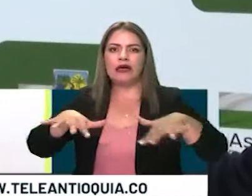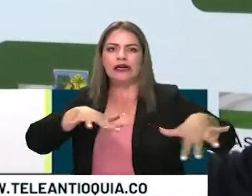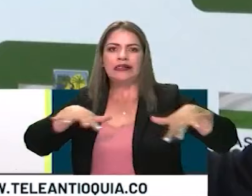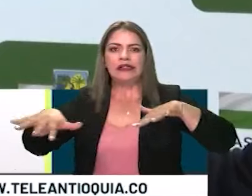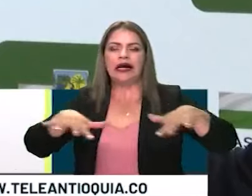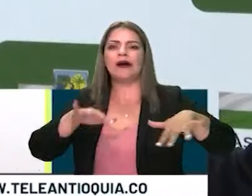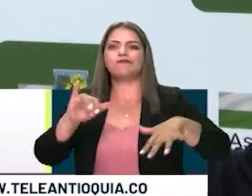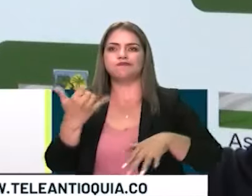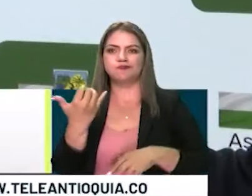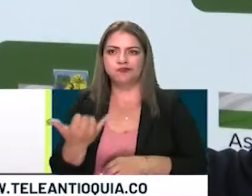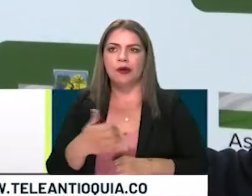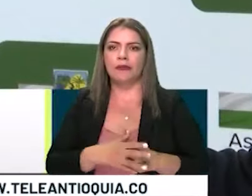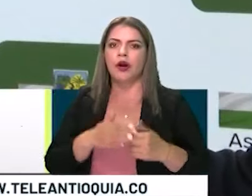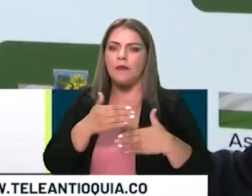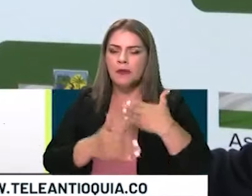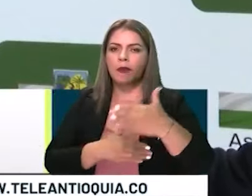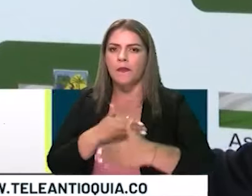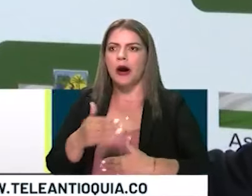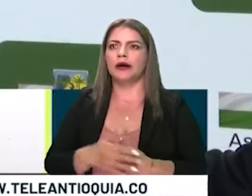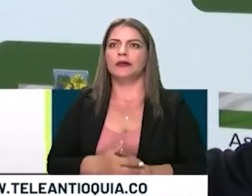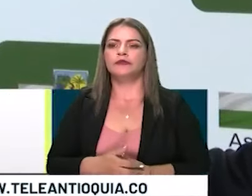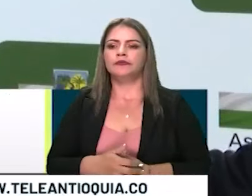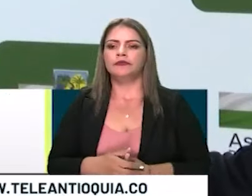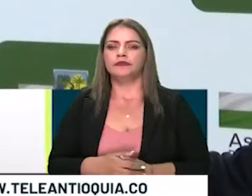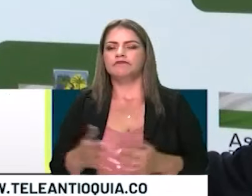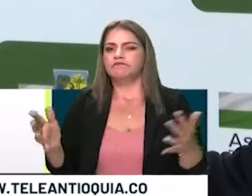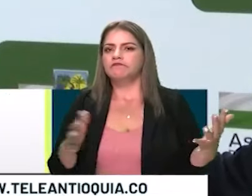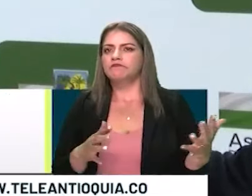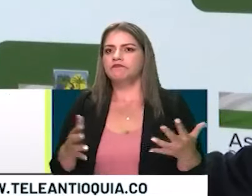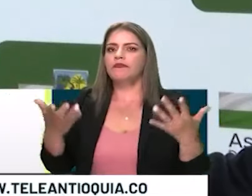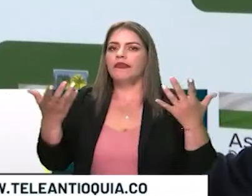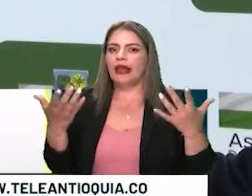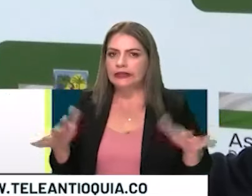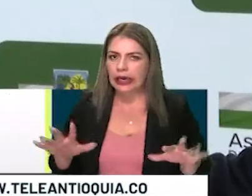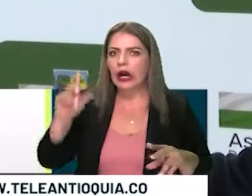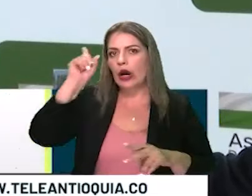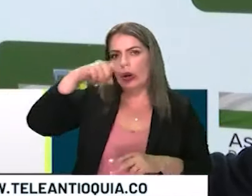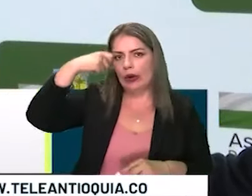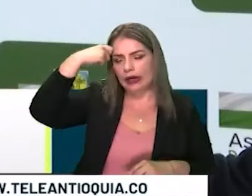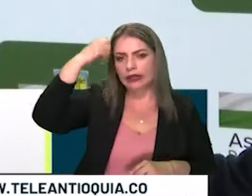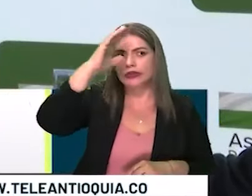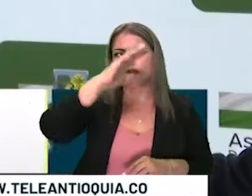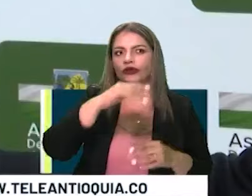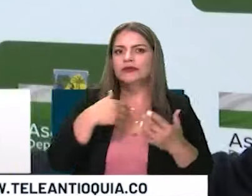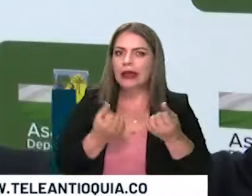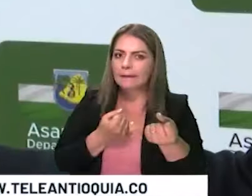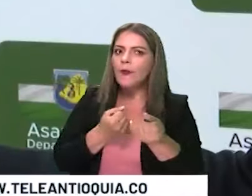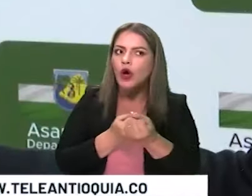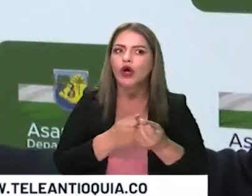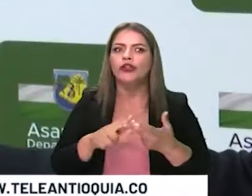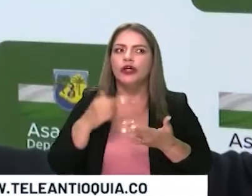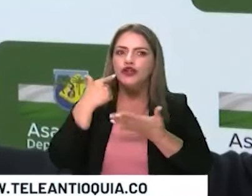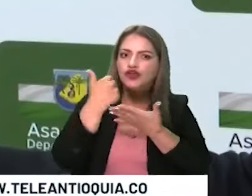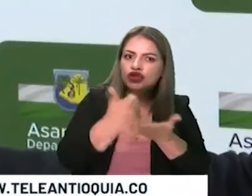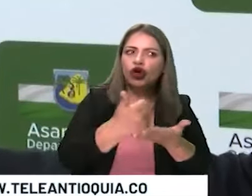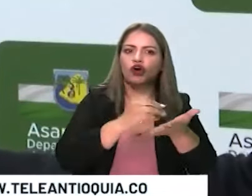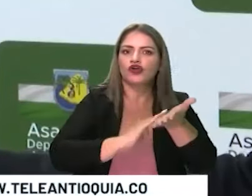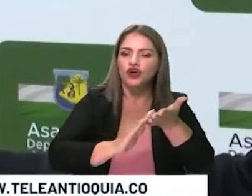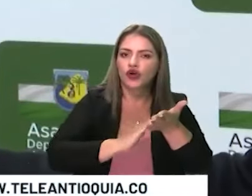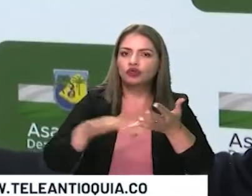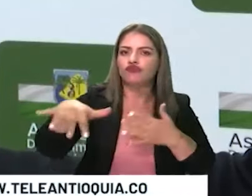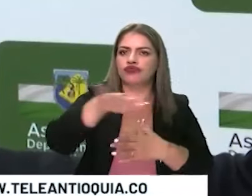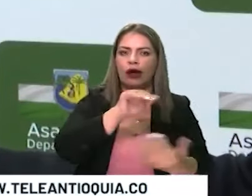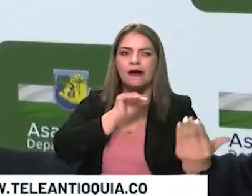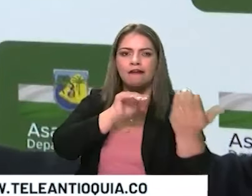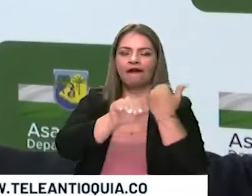va asentando. Nosotros hemos, desde la gobernación, llevado intervenciones importantes en la vía